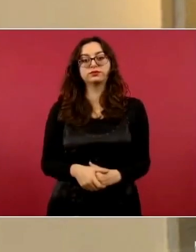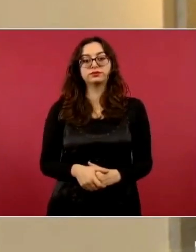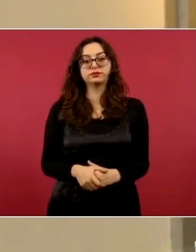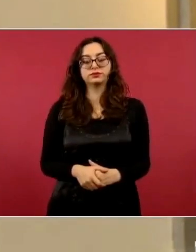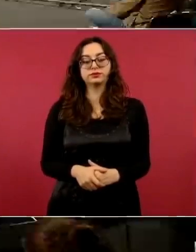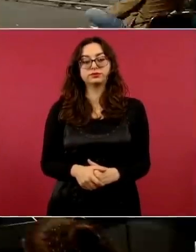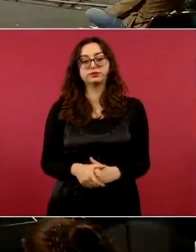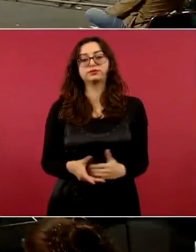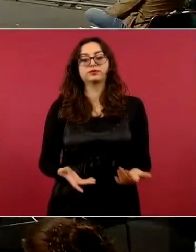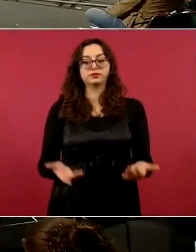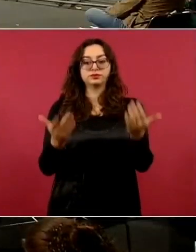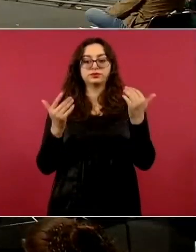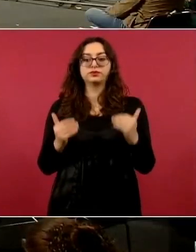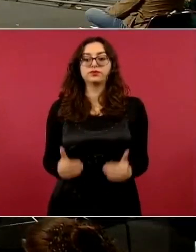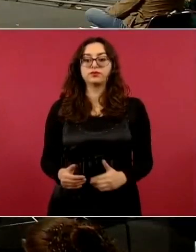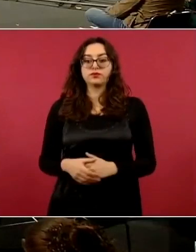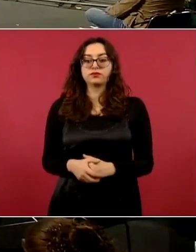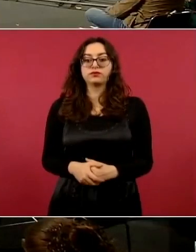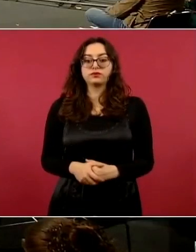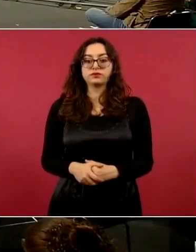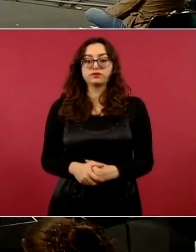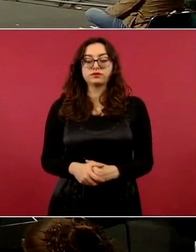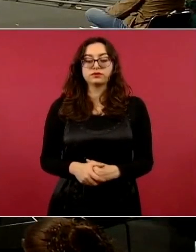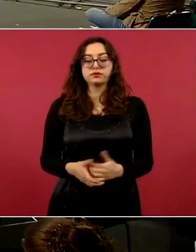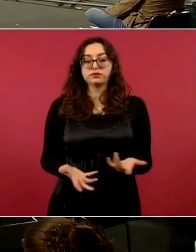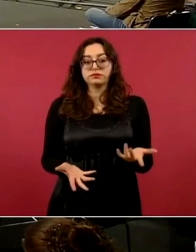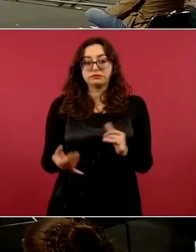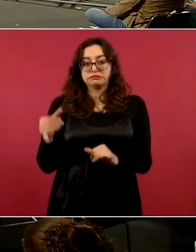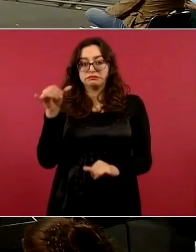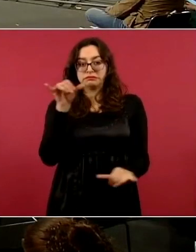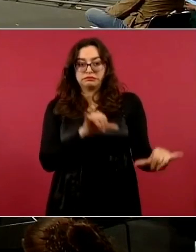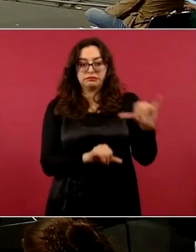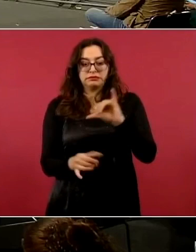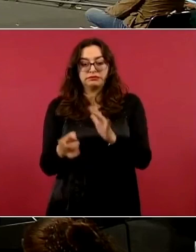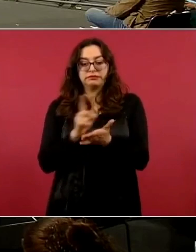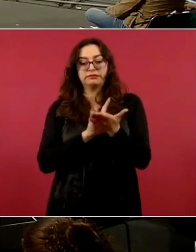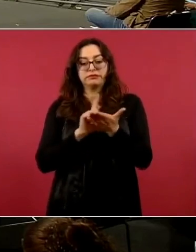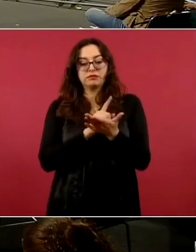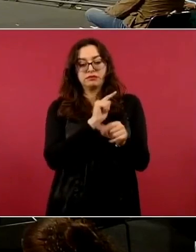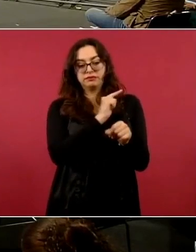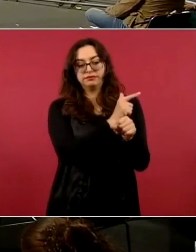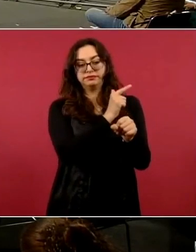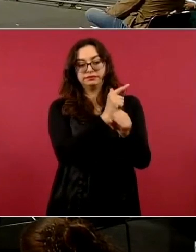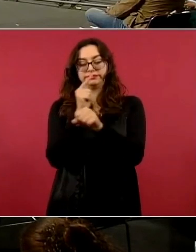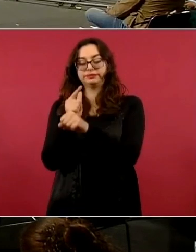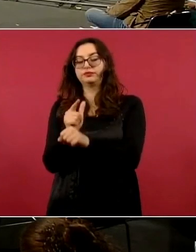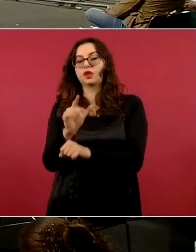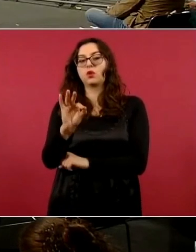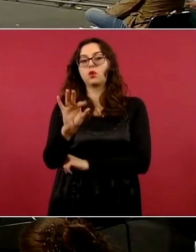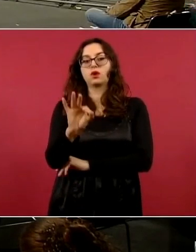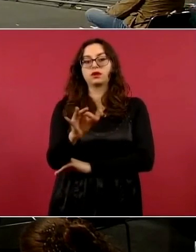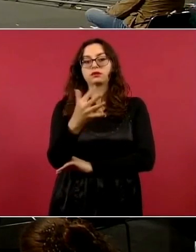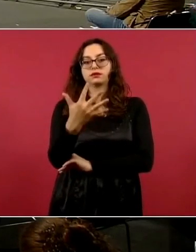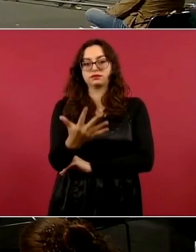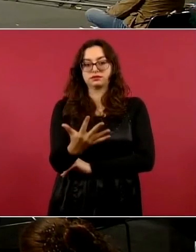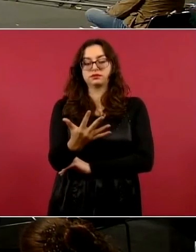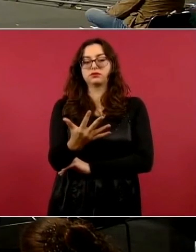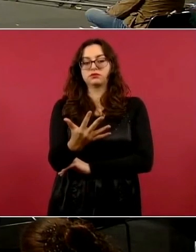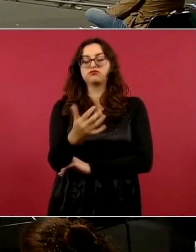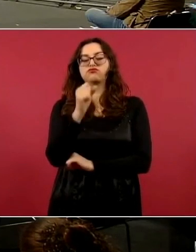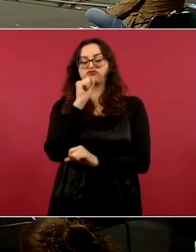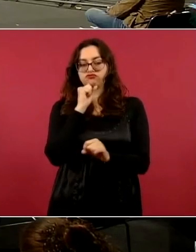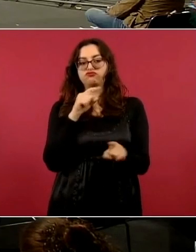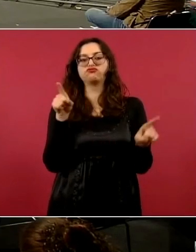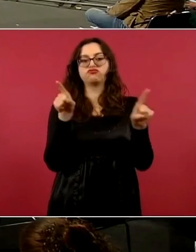adelante por favor en cuanto a los laboratorios fueron 45 en este periodo también se se